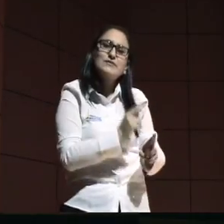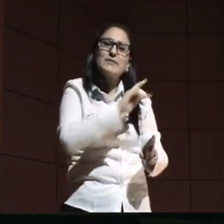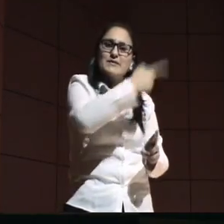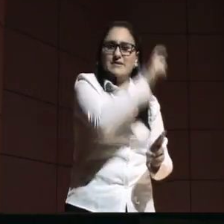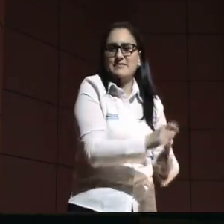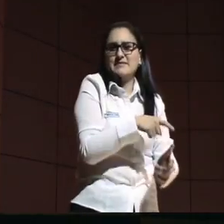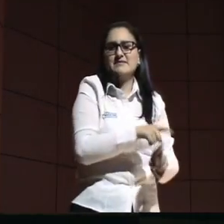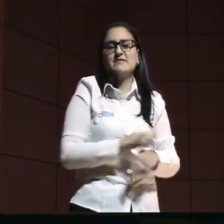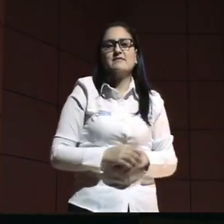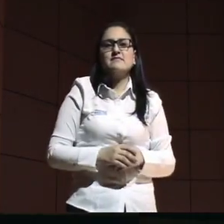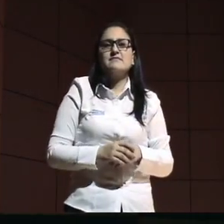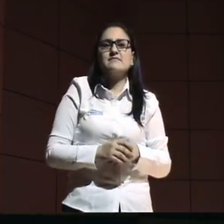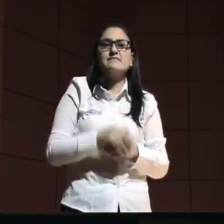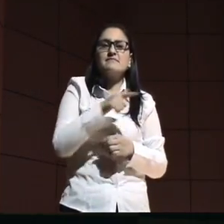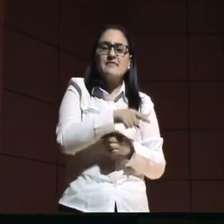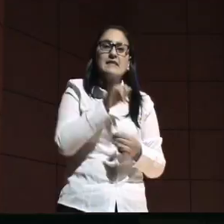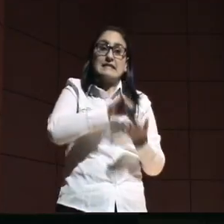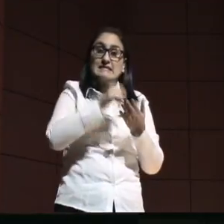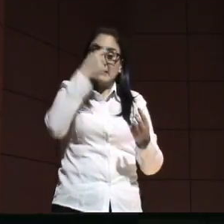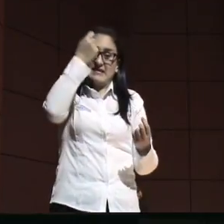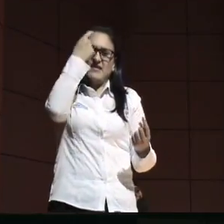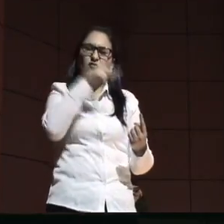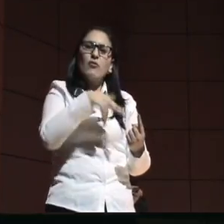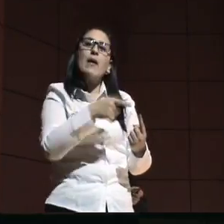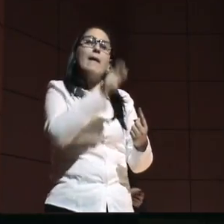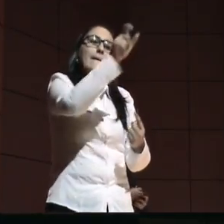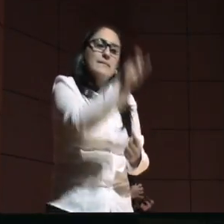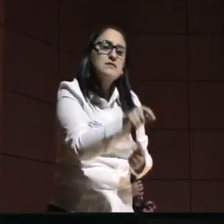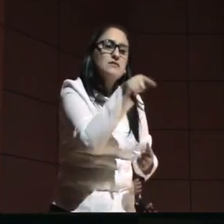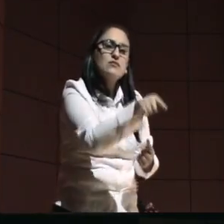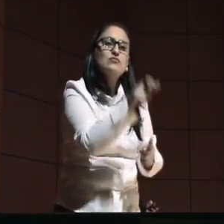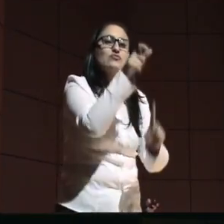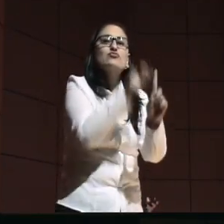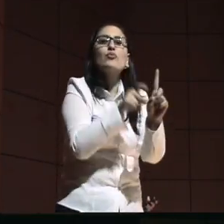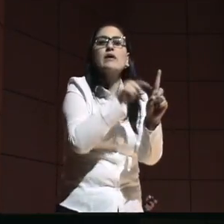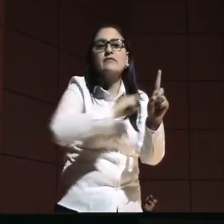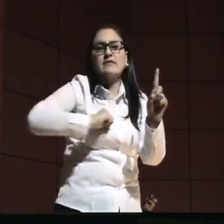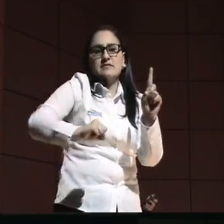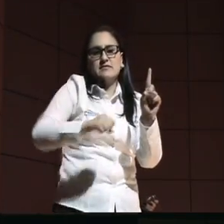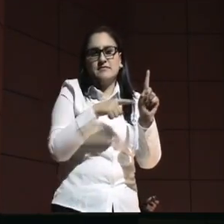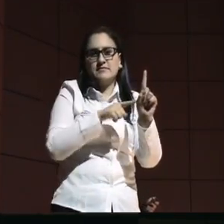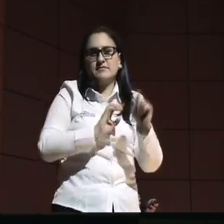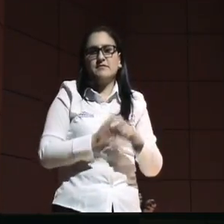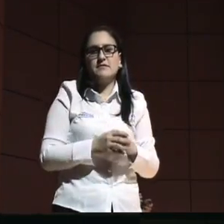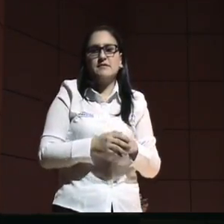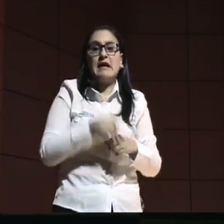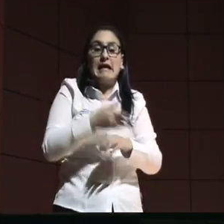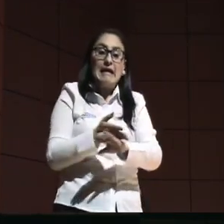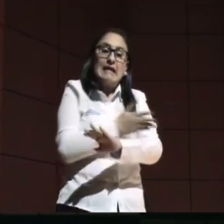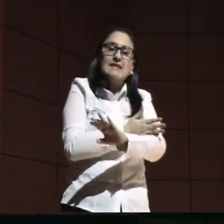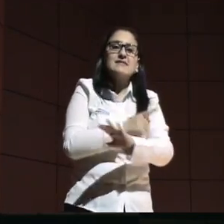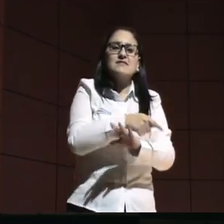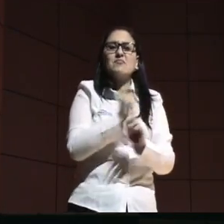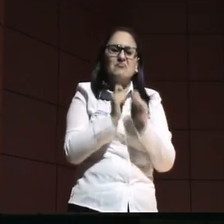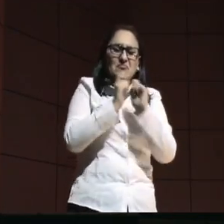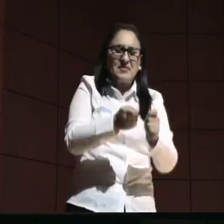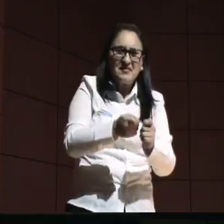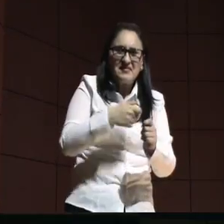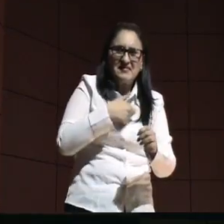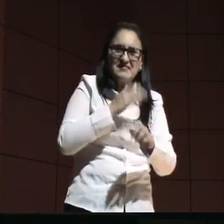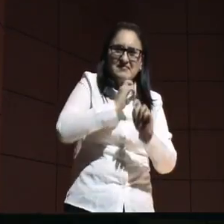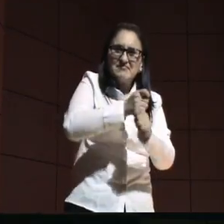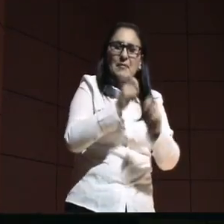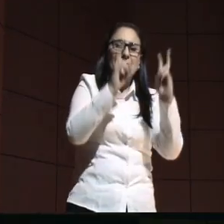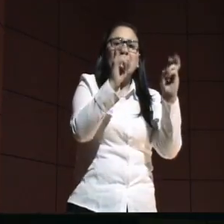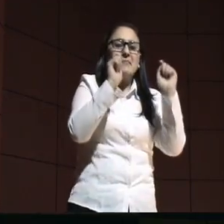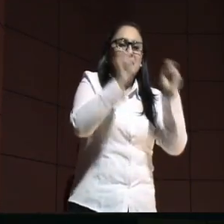otro, entendido ese otro como la persona sujeto de derechos, antes de ser catalogada y